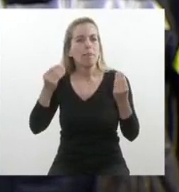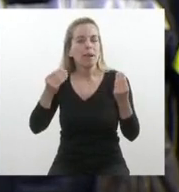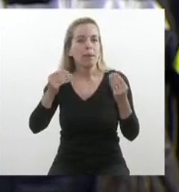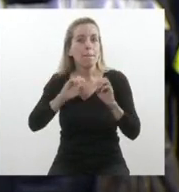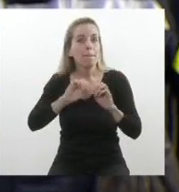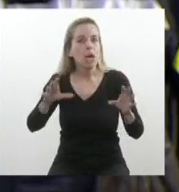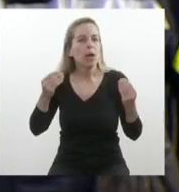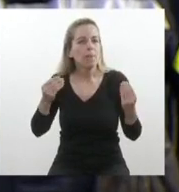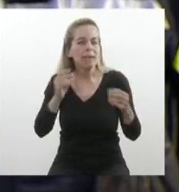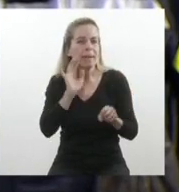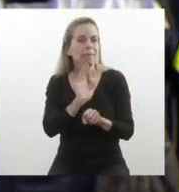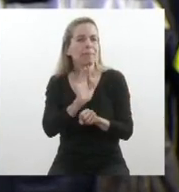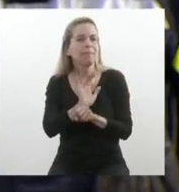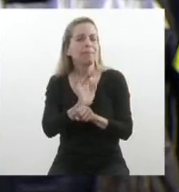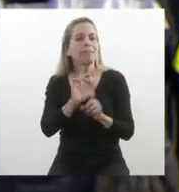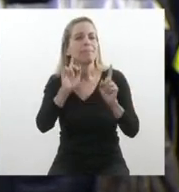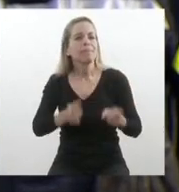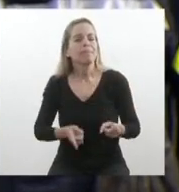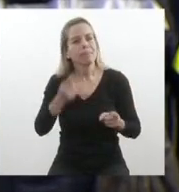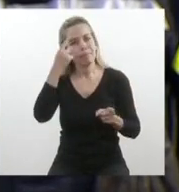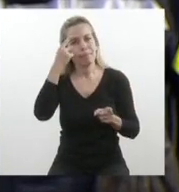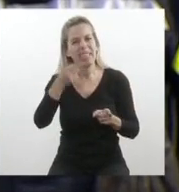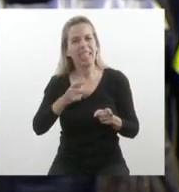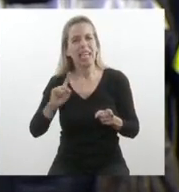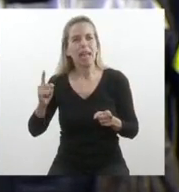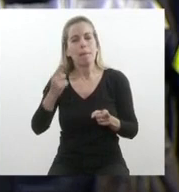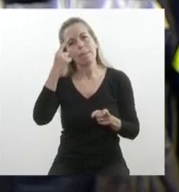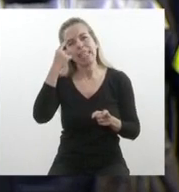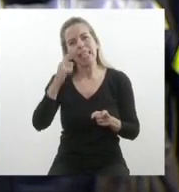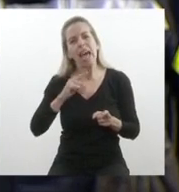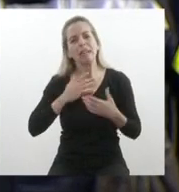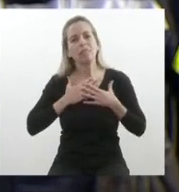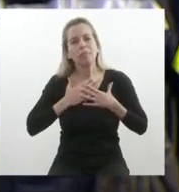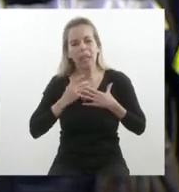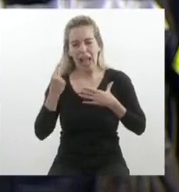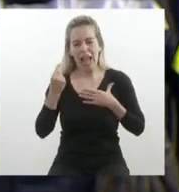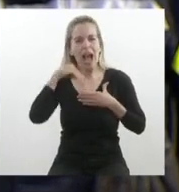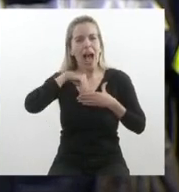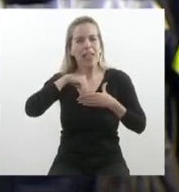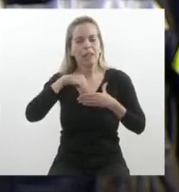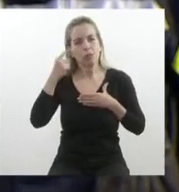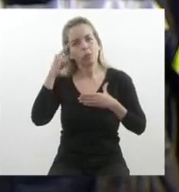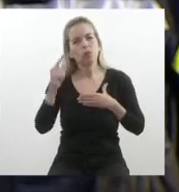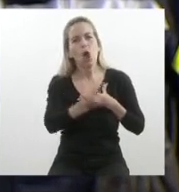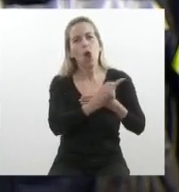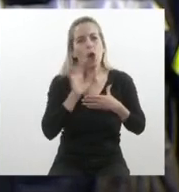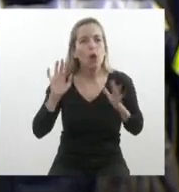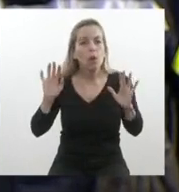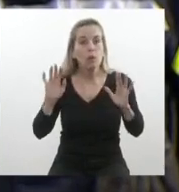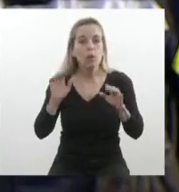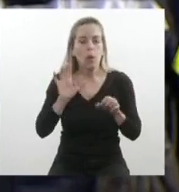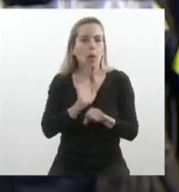que cierto individualismo también nos hizo perder el criterio de lo solidario. Si uno tuviera